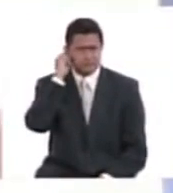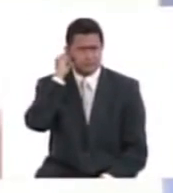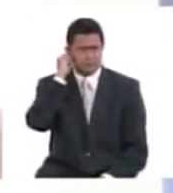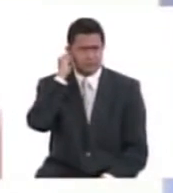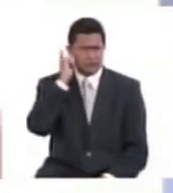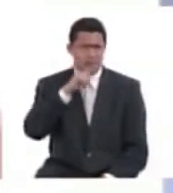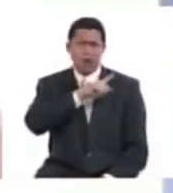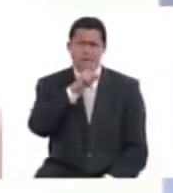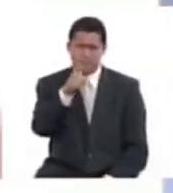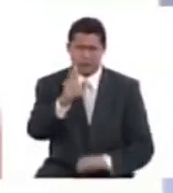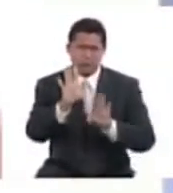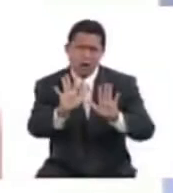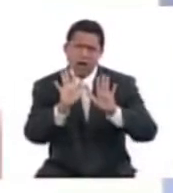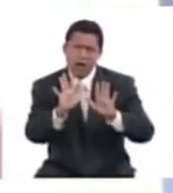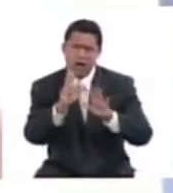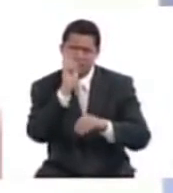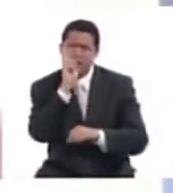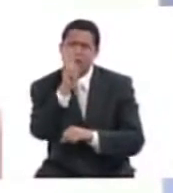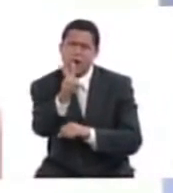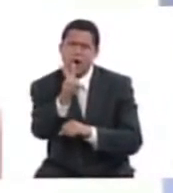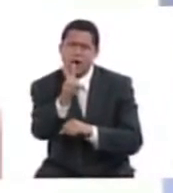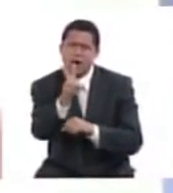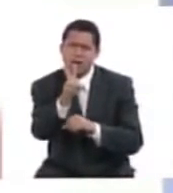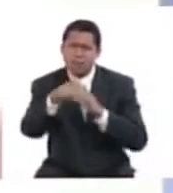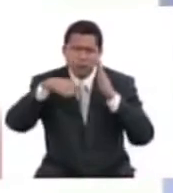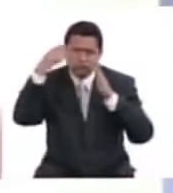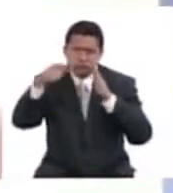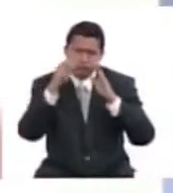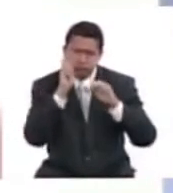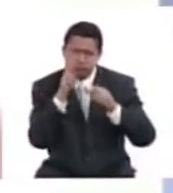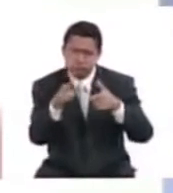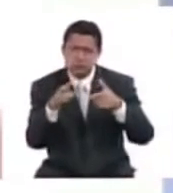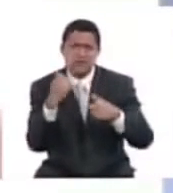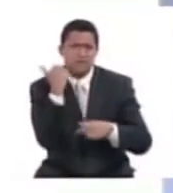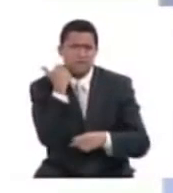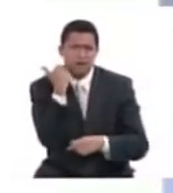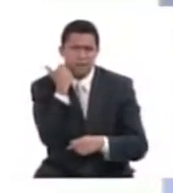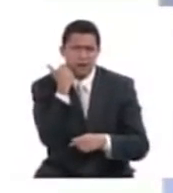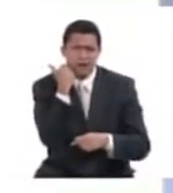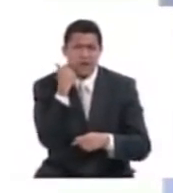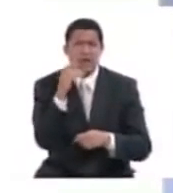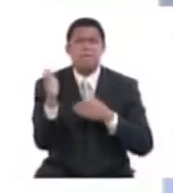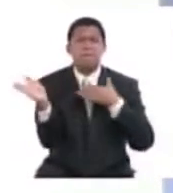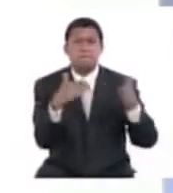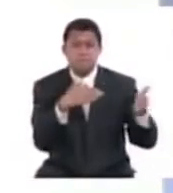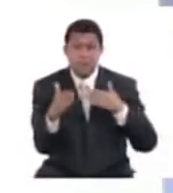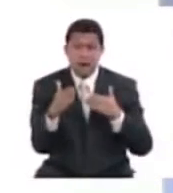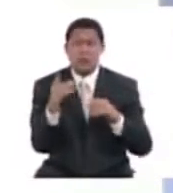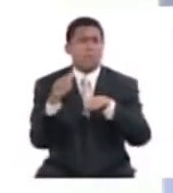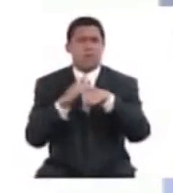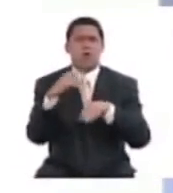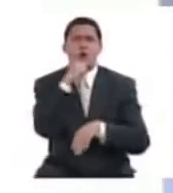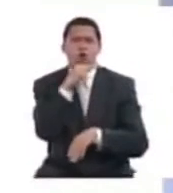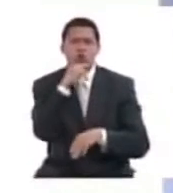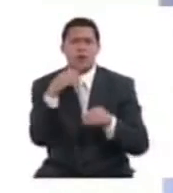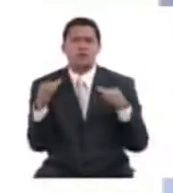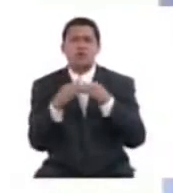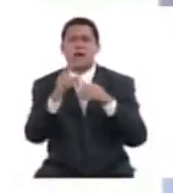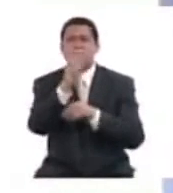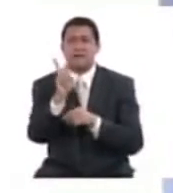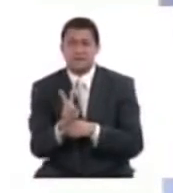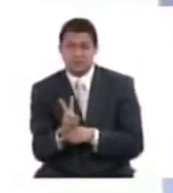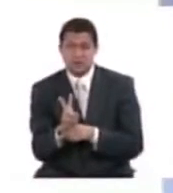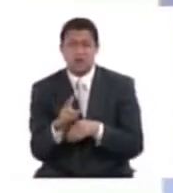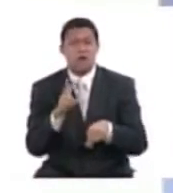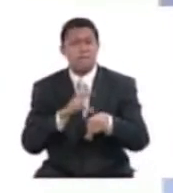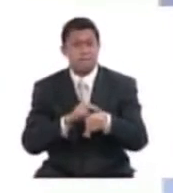Patricia, le vamos a invitar en este momento a ver un material relacionado a esta enfermedad y es que durante el mes de marzo, de octubre, la Sociedad Venezolana